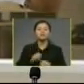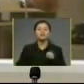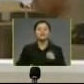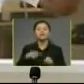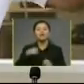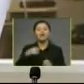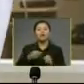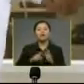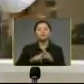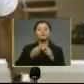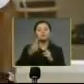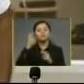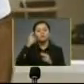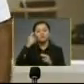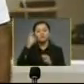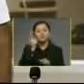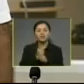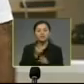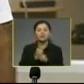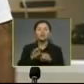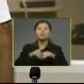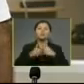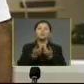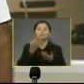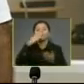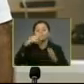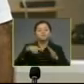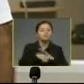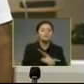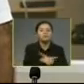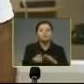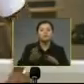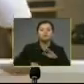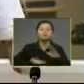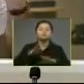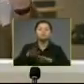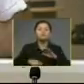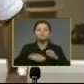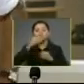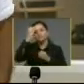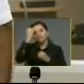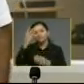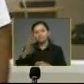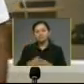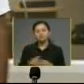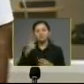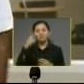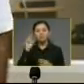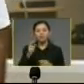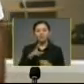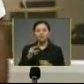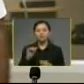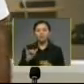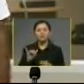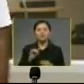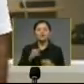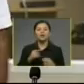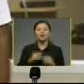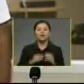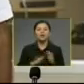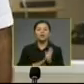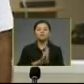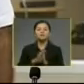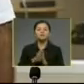eso. ¿Cómo vamos a meternos en los procesos de información para que no haya, por ejemplo, ese exceso? O cuando empezamos a decir que